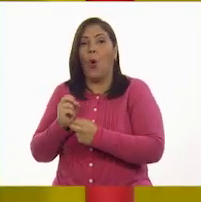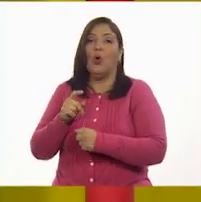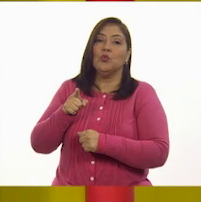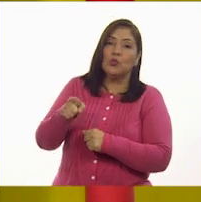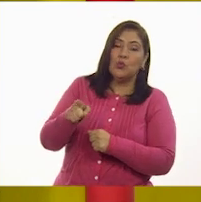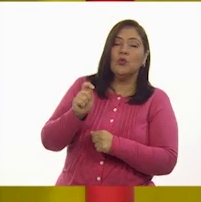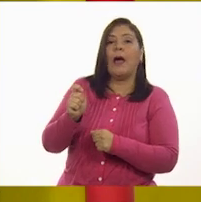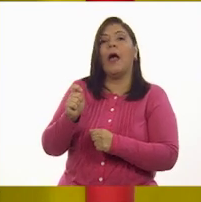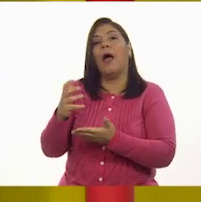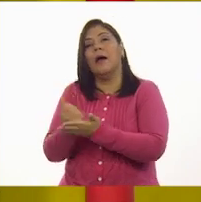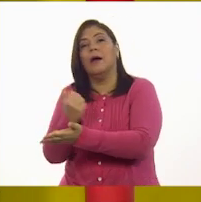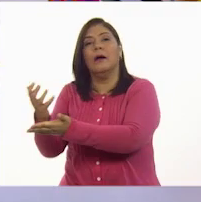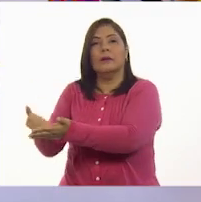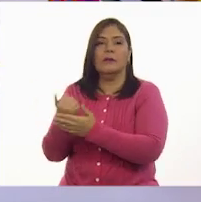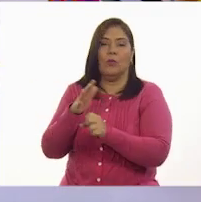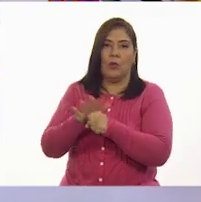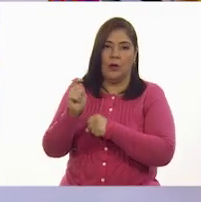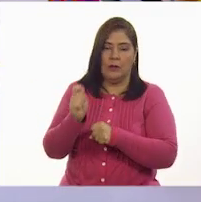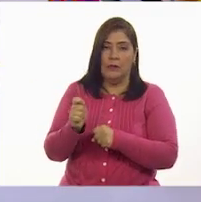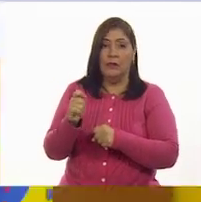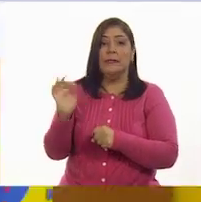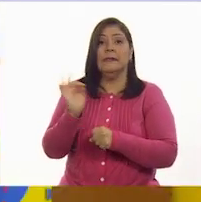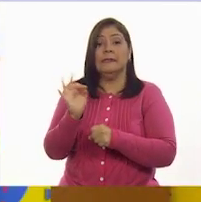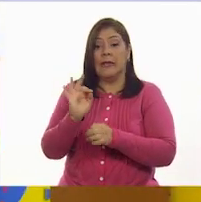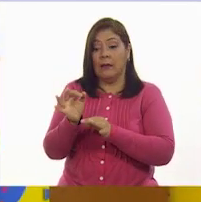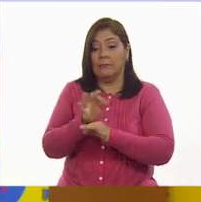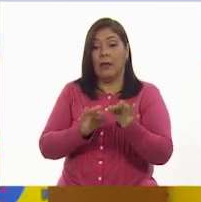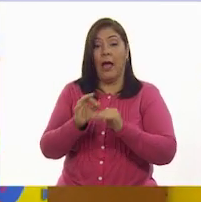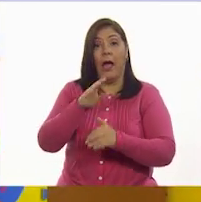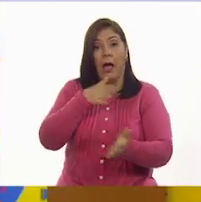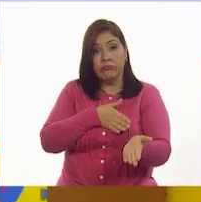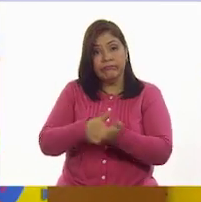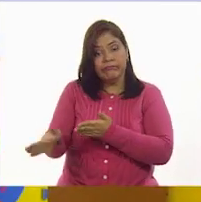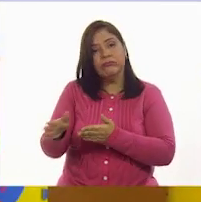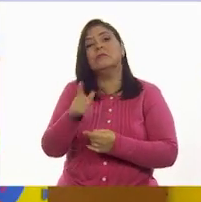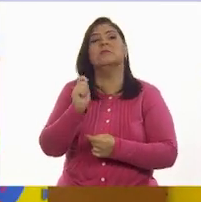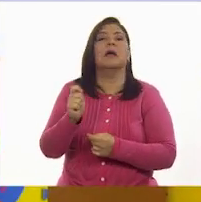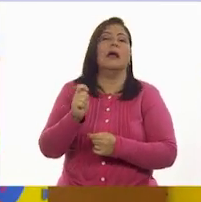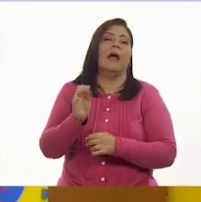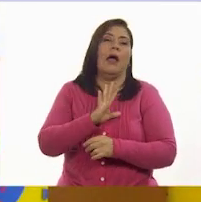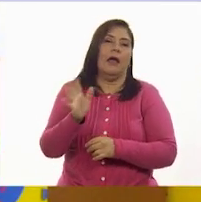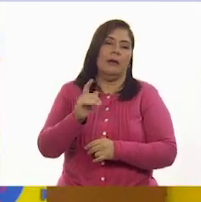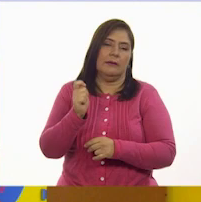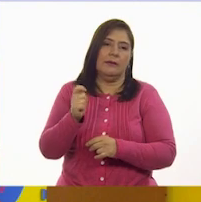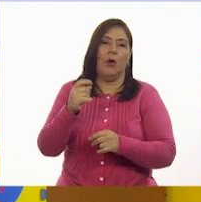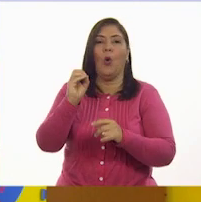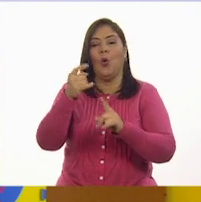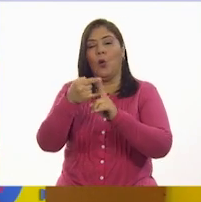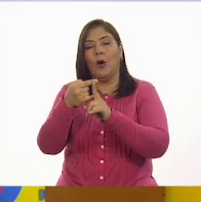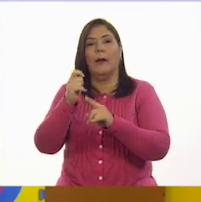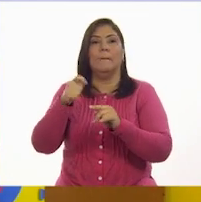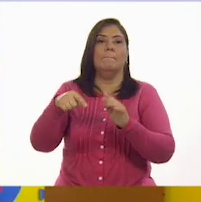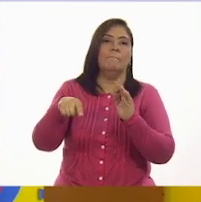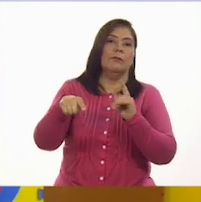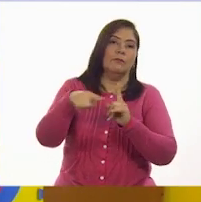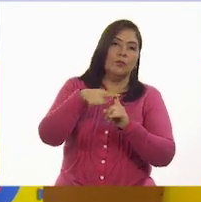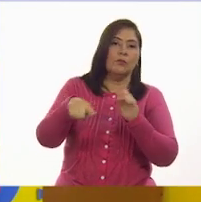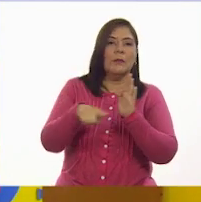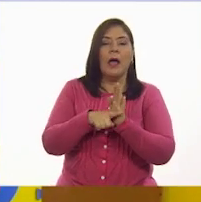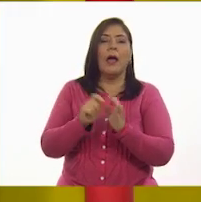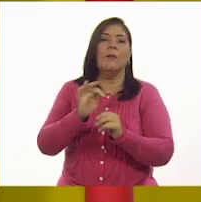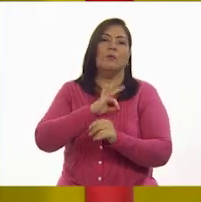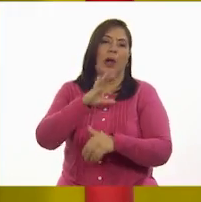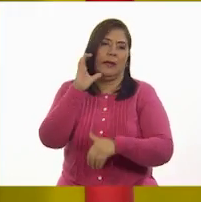las fichas que están en el banco, también termina el juego. O termina el juego si se acaban también las tarjetas de suma o de resta. O de